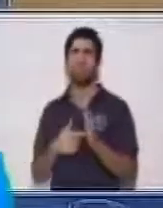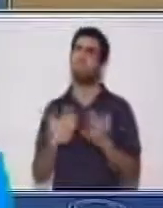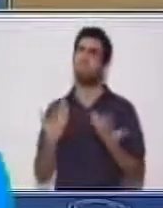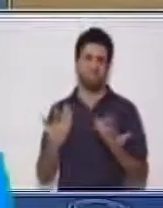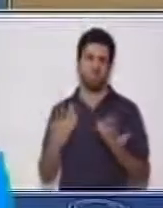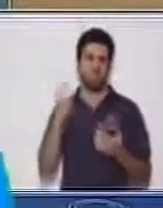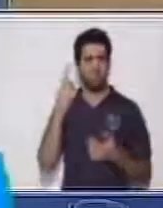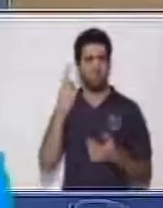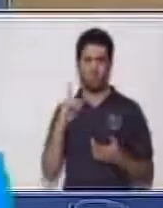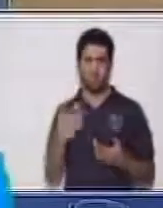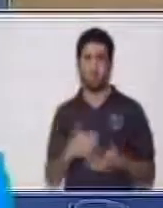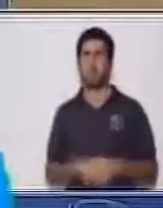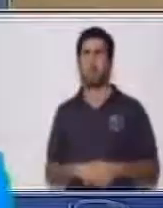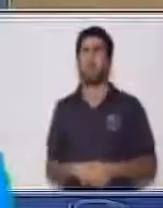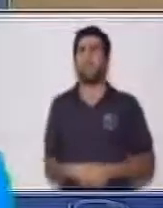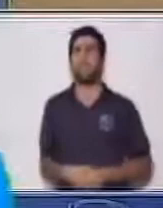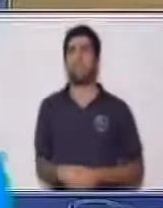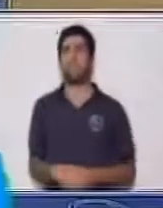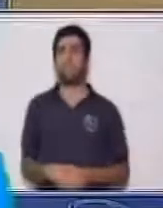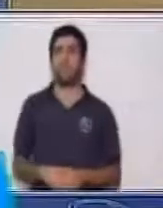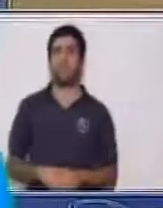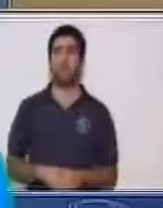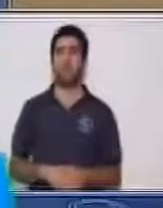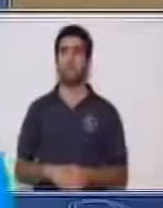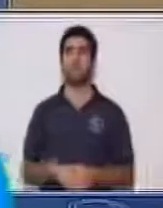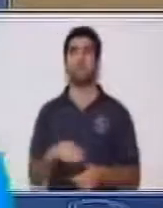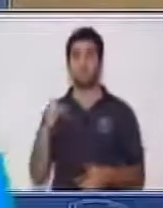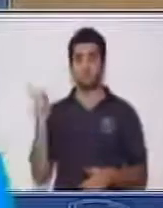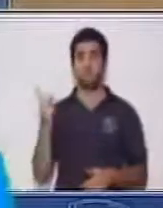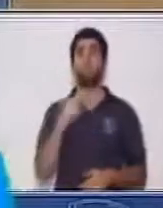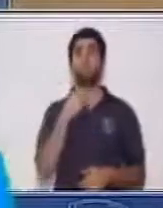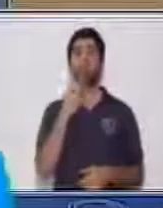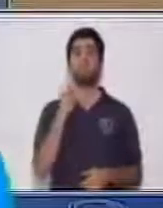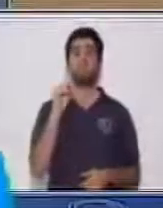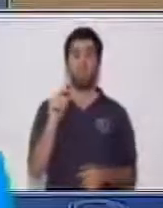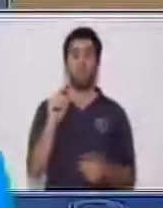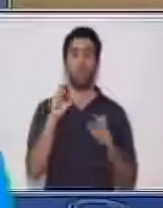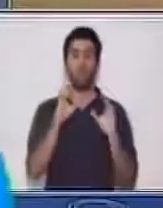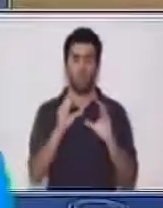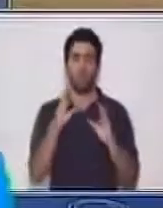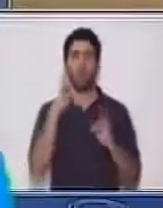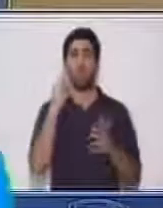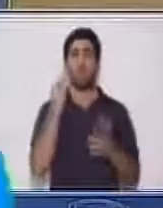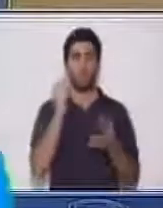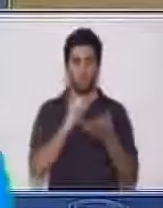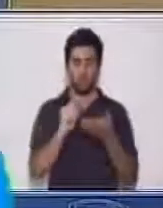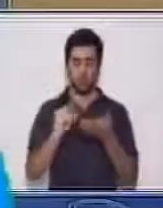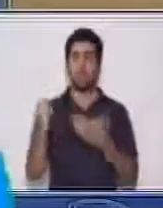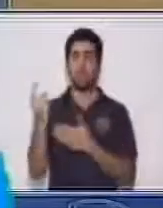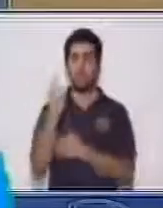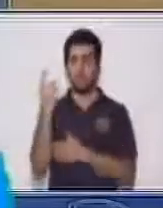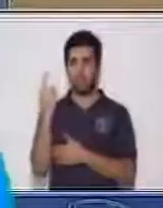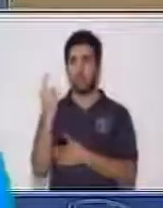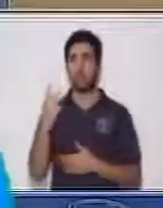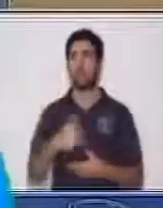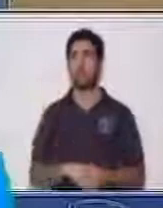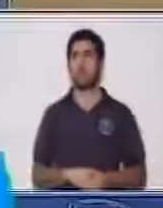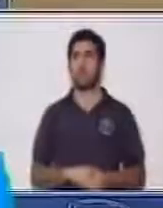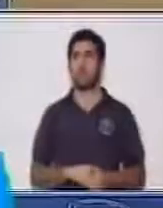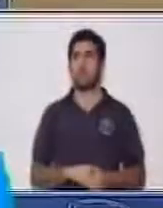expresan. Se cuida la pronunciación y la escritura, porque la redacción es muy importante en el lenguaje